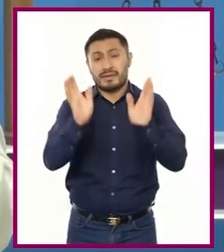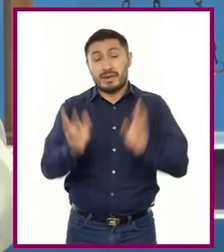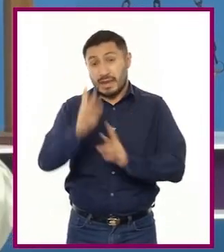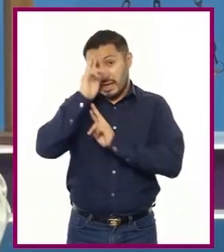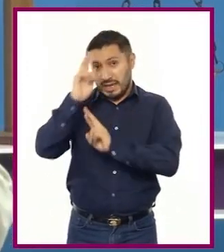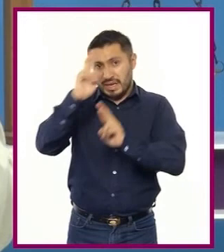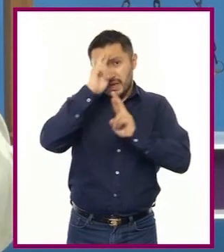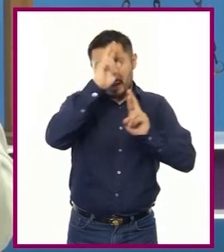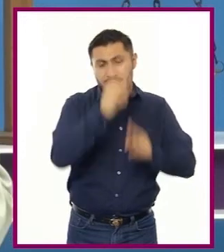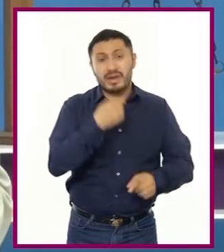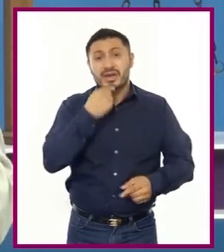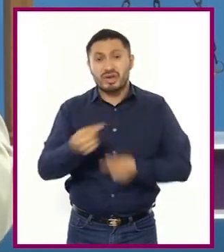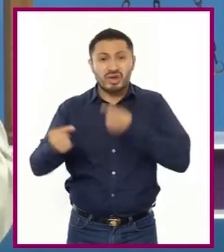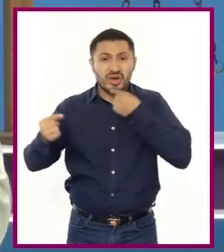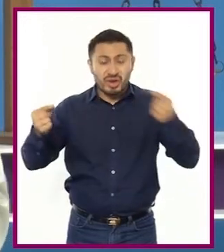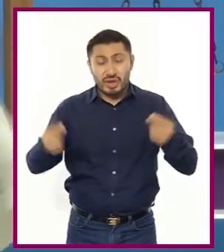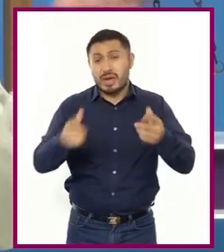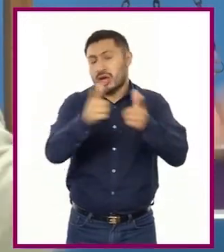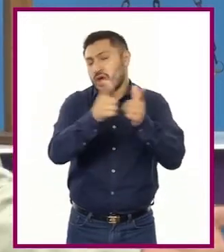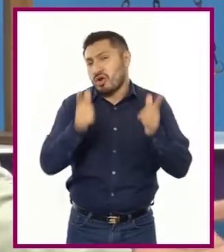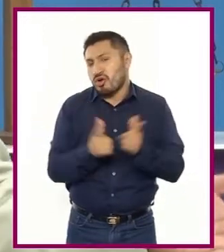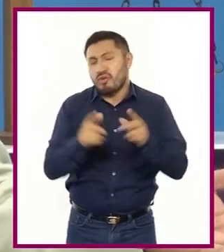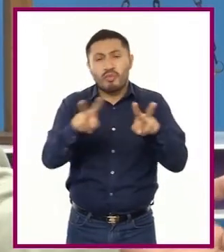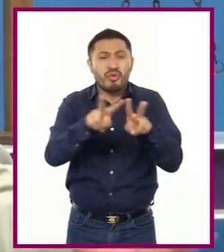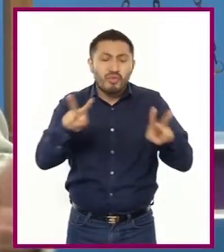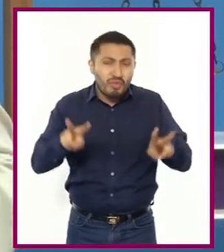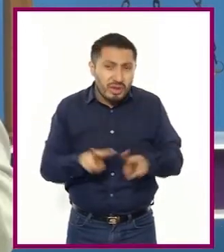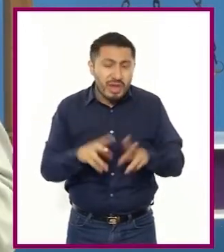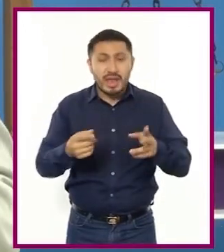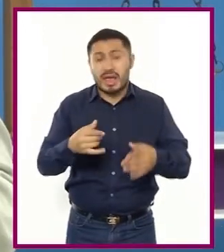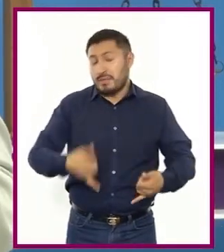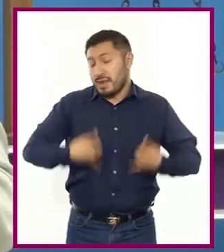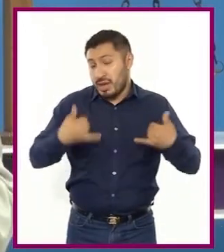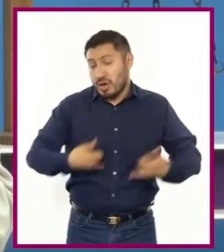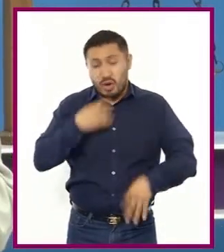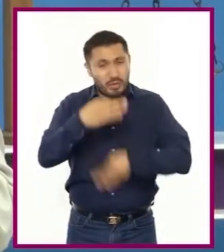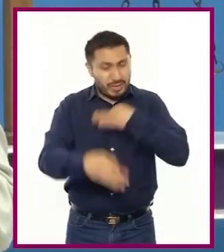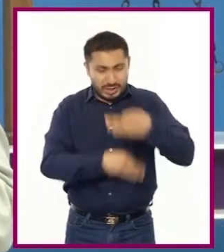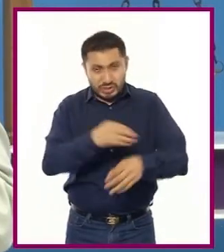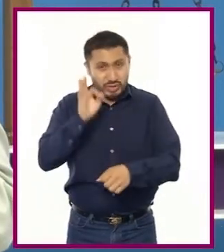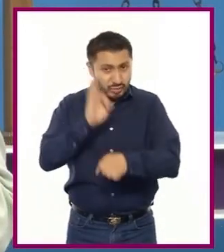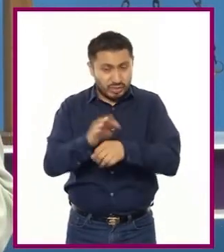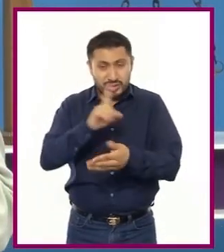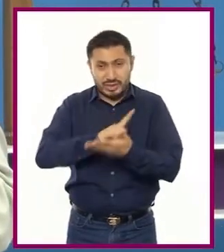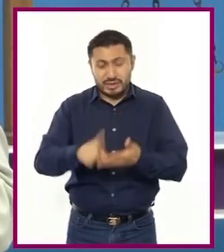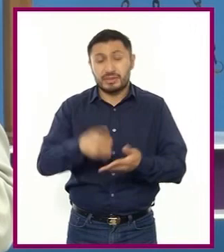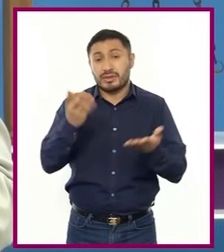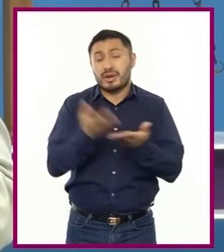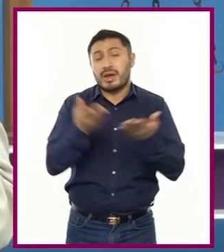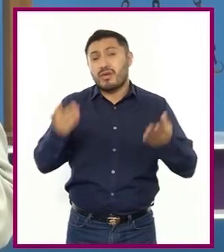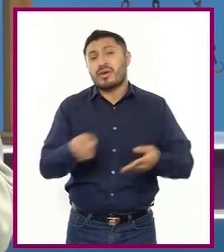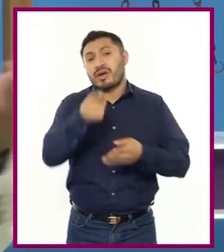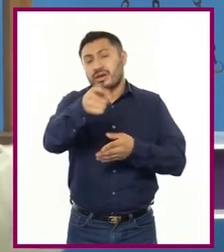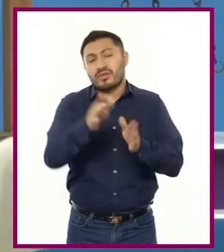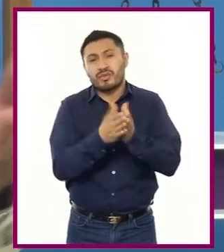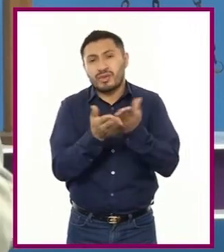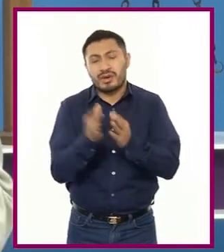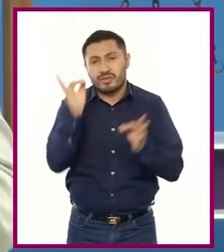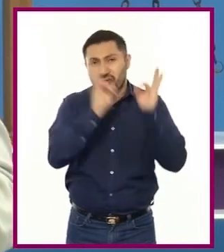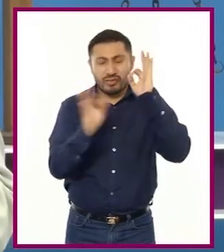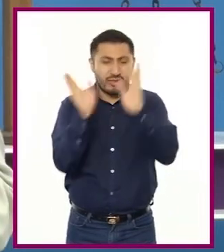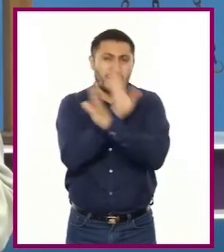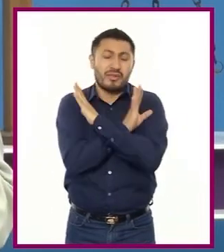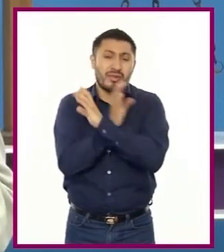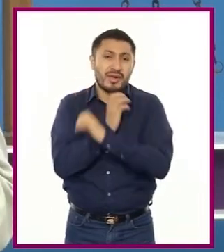de las minorías y de los grupos más vulnerables. Les invito a consultar su libro de texto de formación cívica y